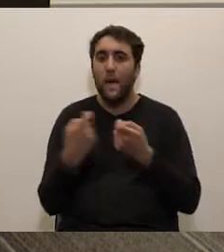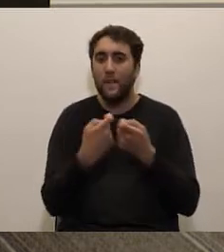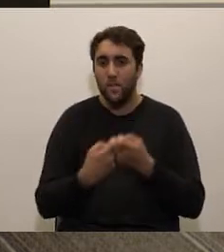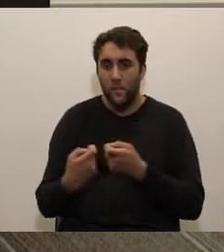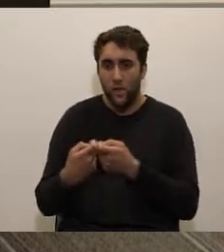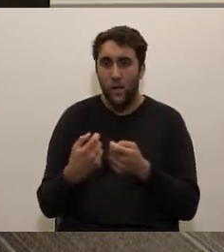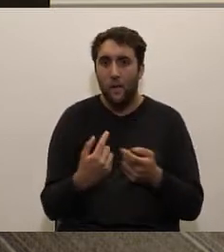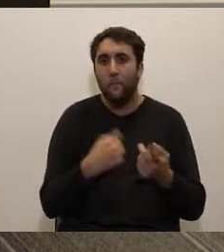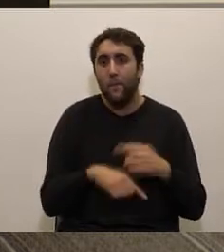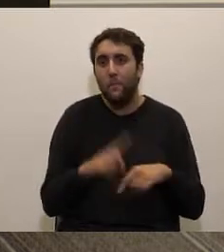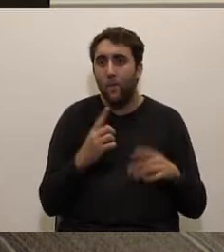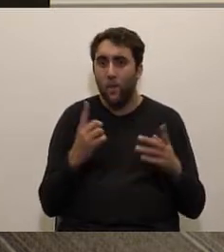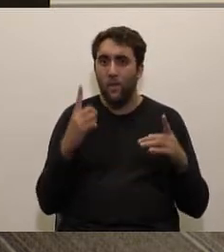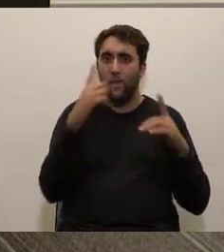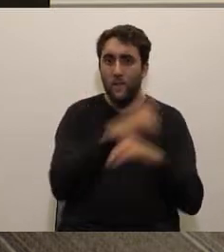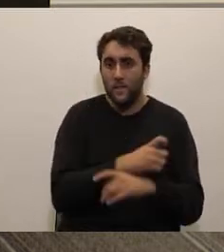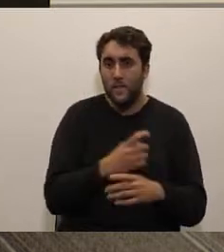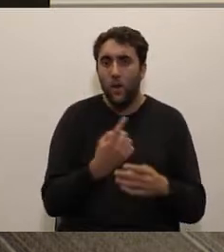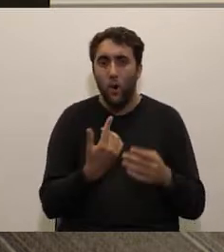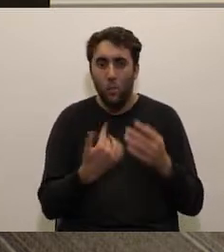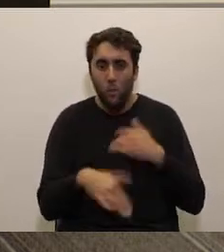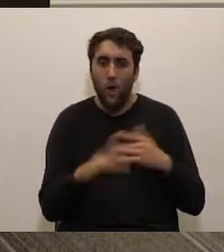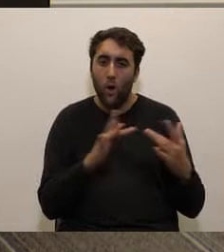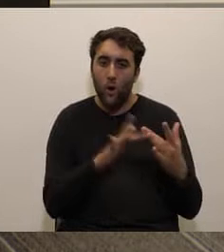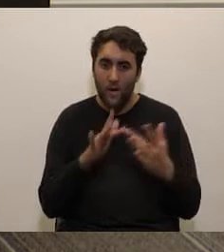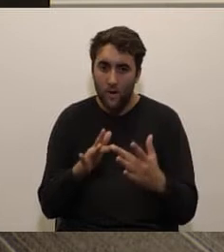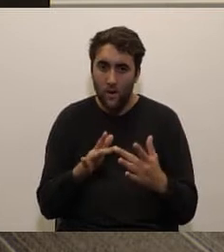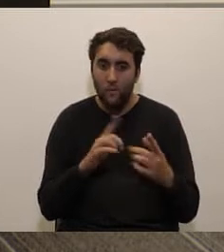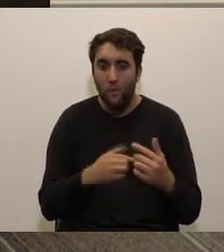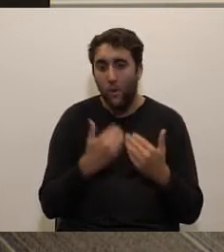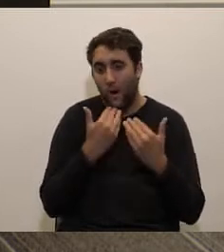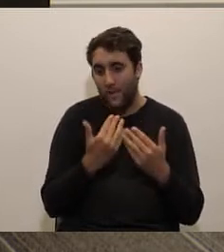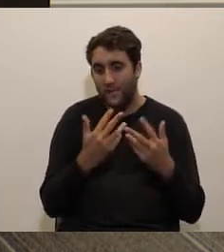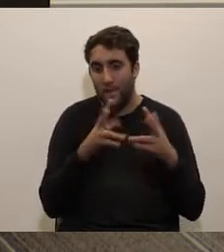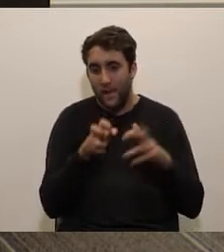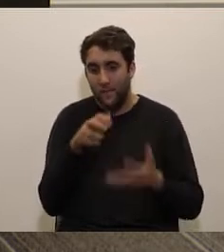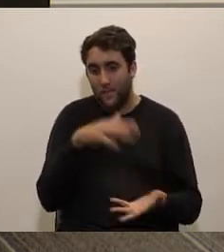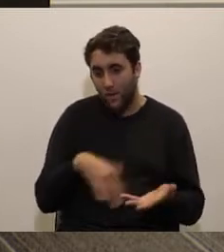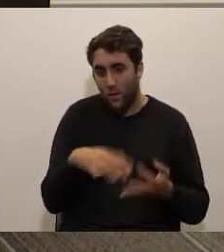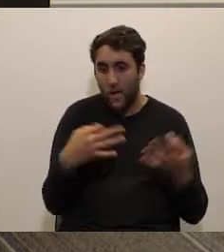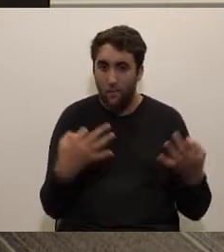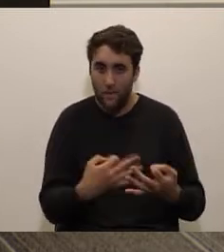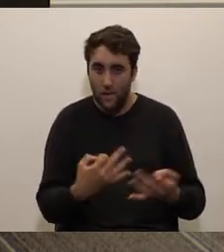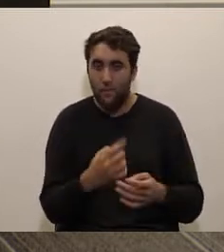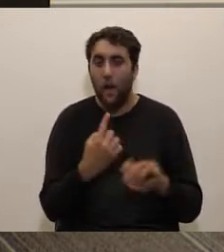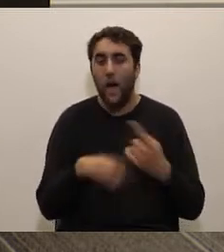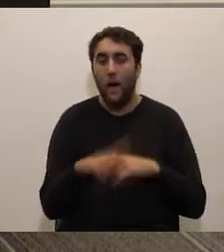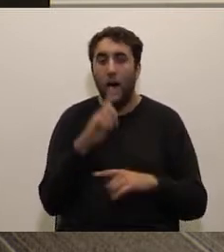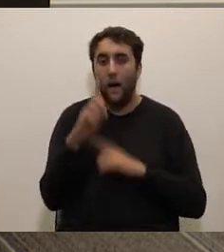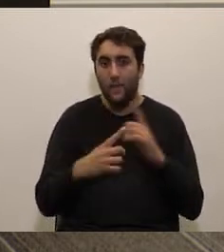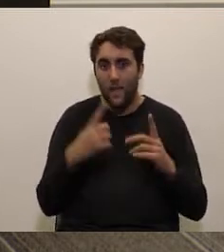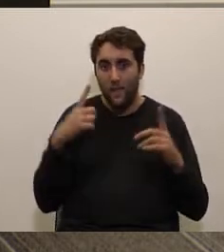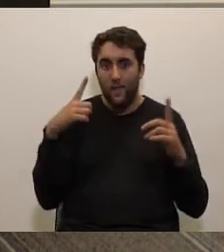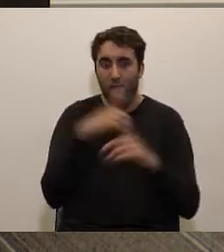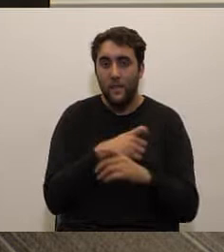se puede prender un conjunto de la ciudadanía o activarse por una causa concreta en un momento concreto, pero a veces es difícil sostener